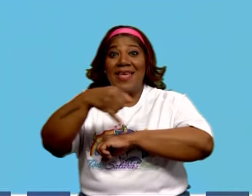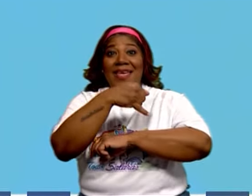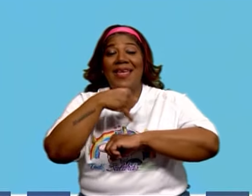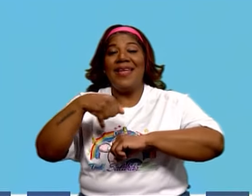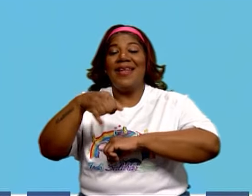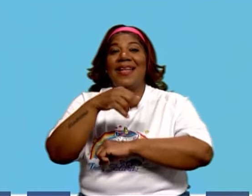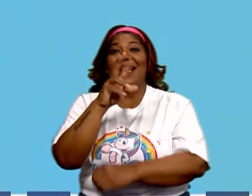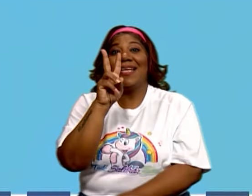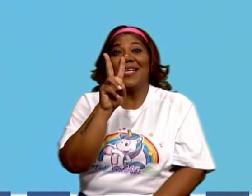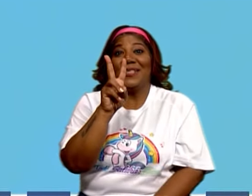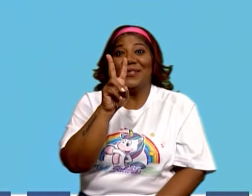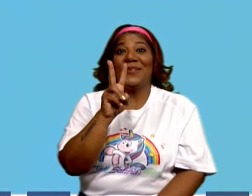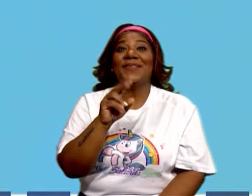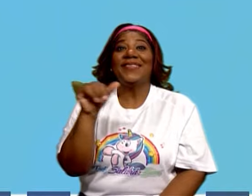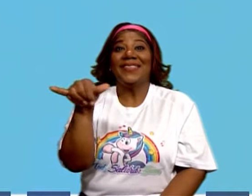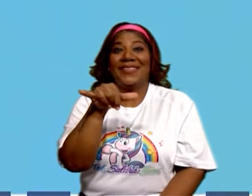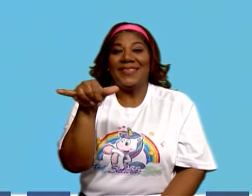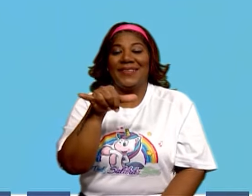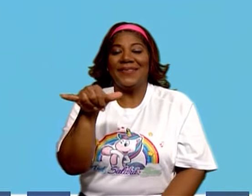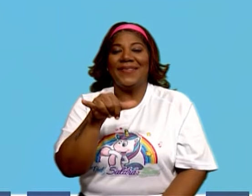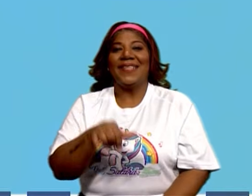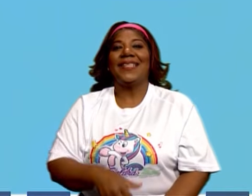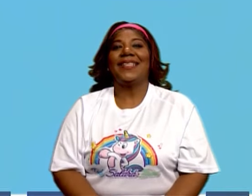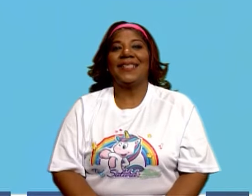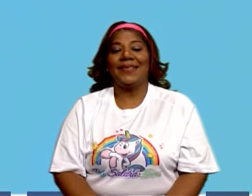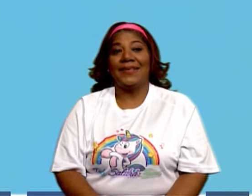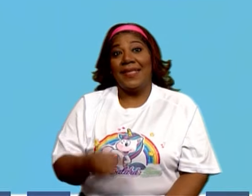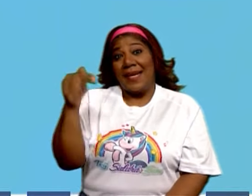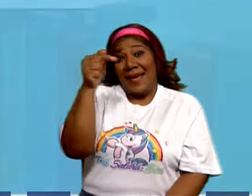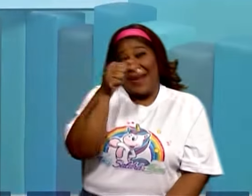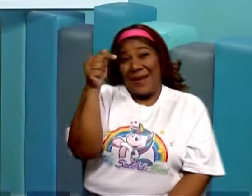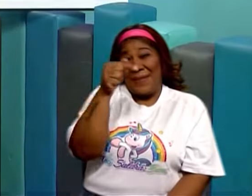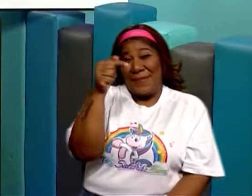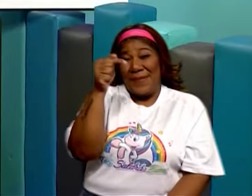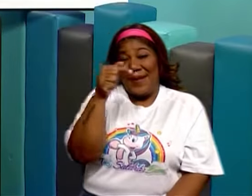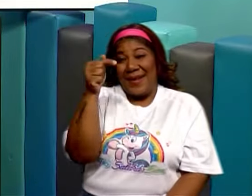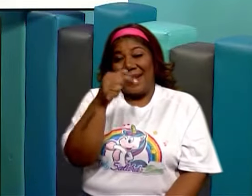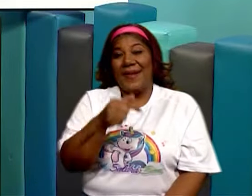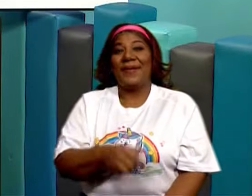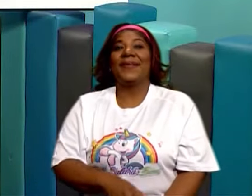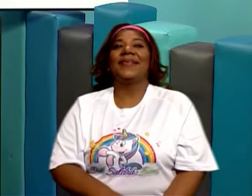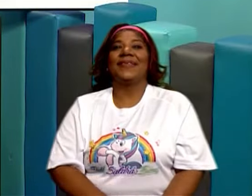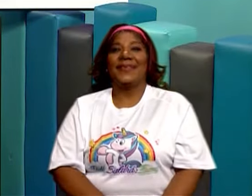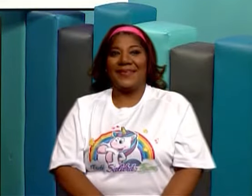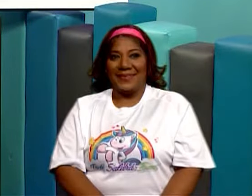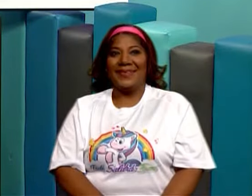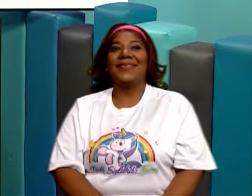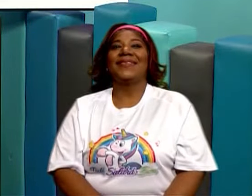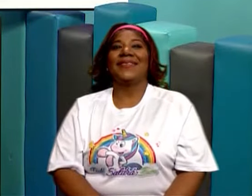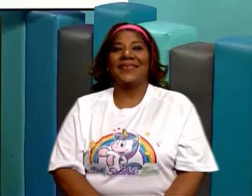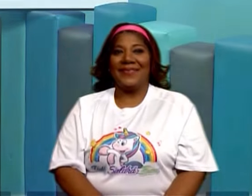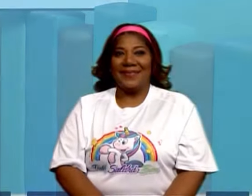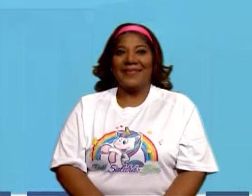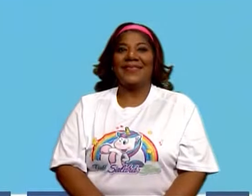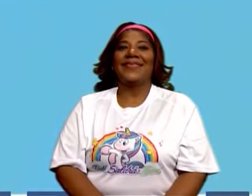Ok. ¿Recuerdas cuál fue la segunda imagen que habíamos hecho clic al principio? Esta de abajo,